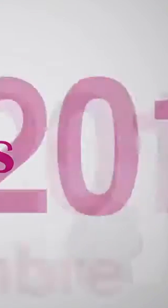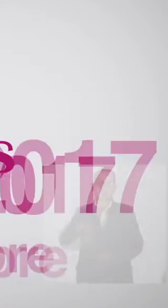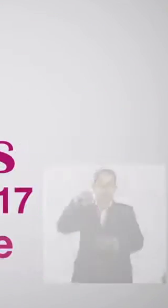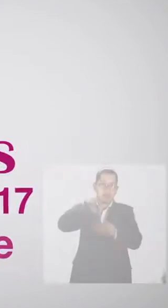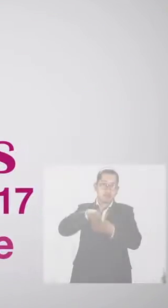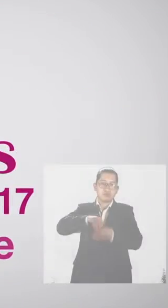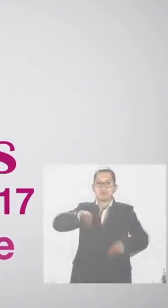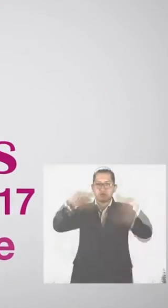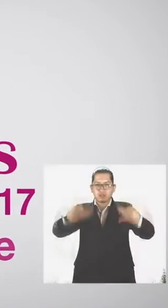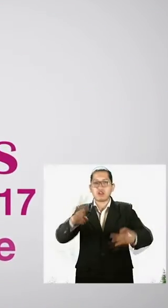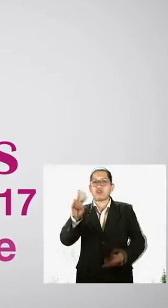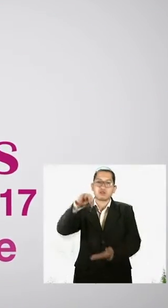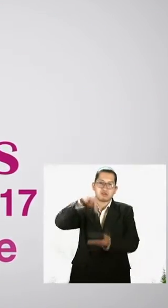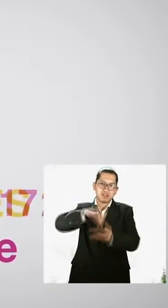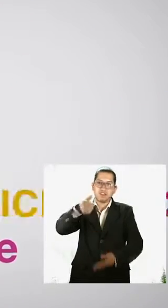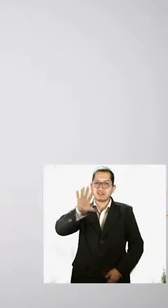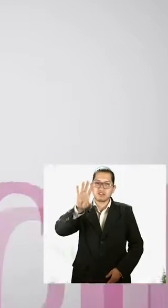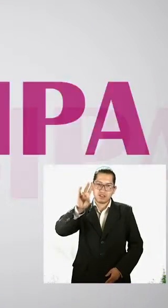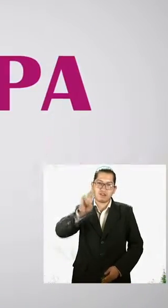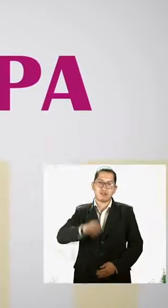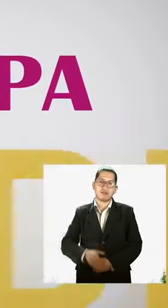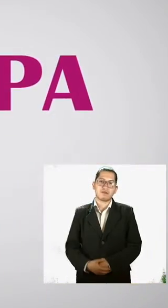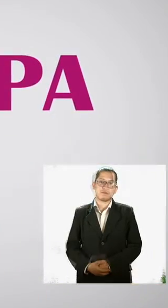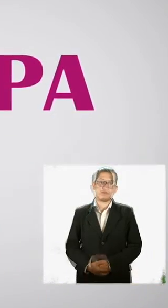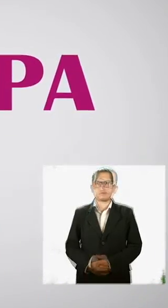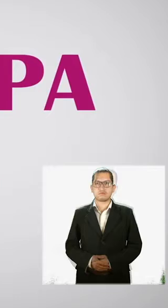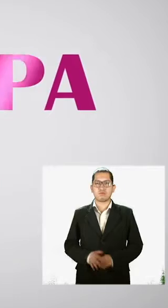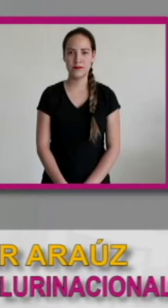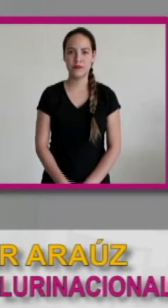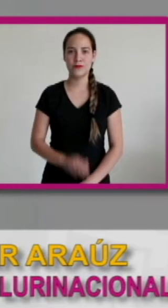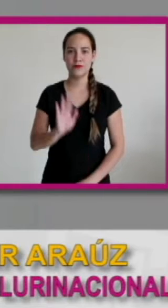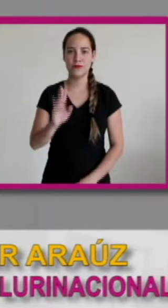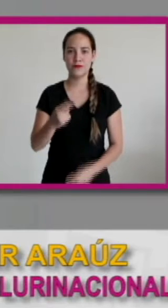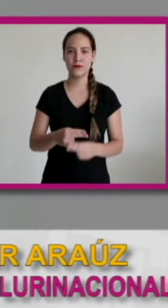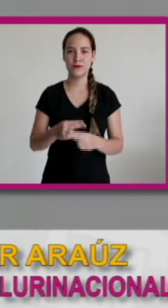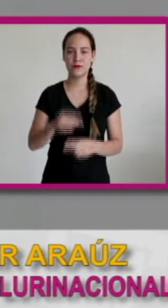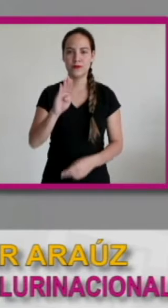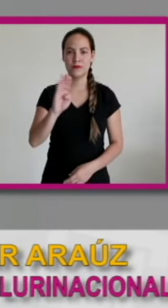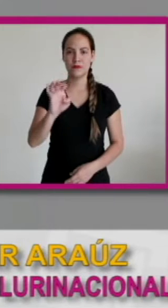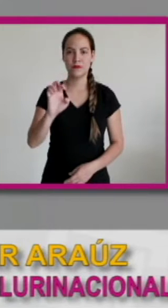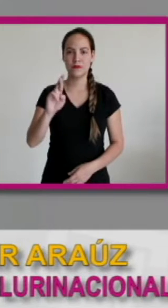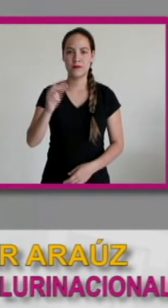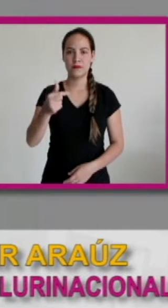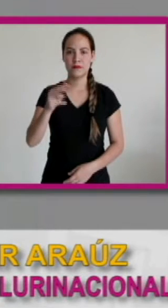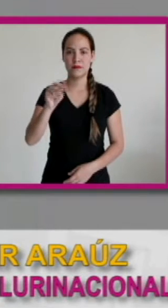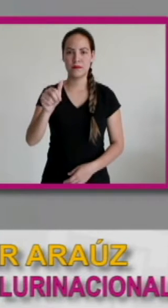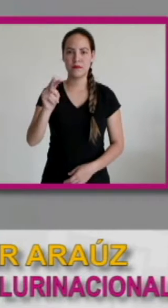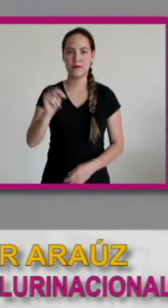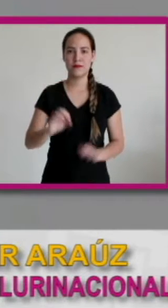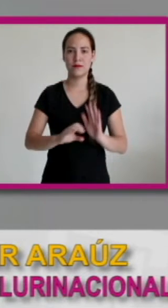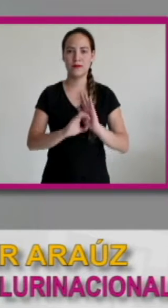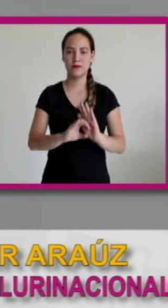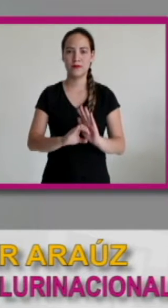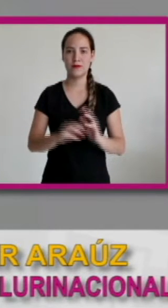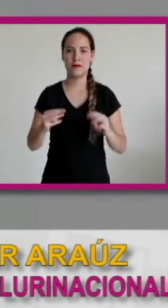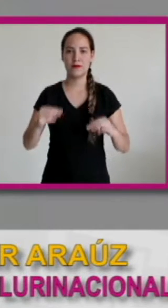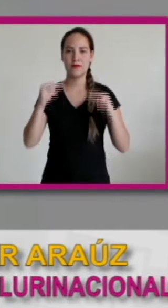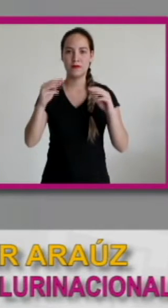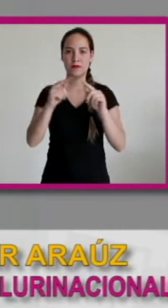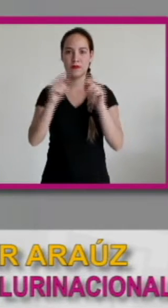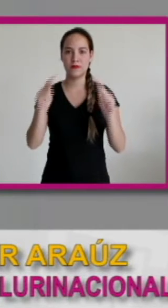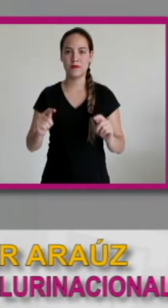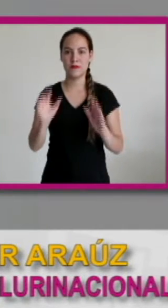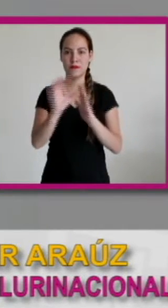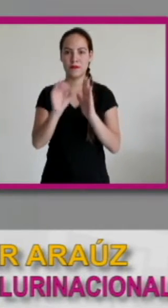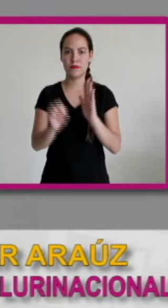Elecciones Judiciales 2017. Soy Berman Cuellar, candidato a magistrado